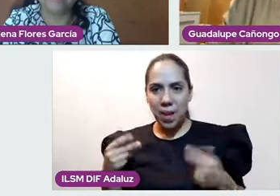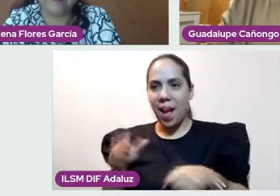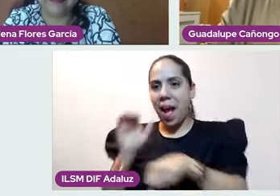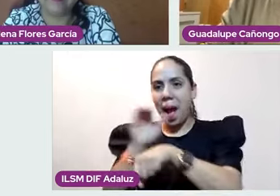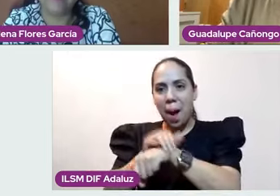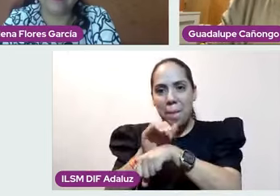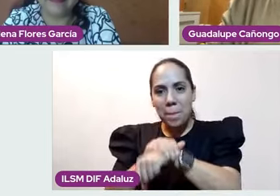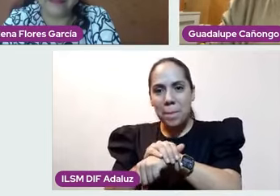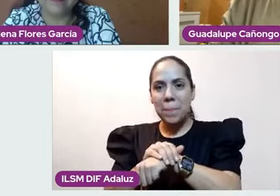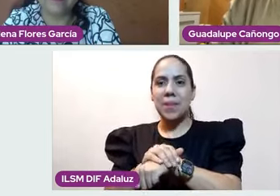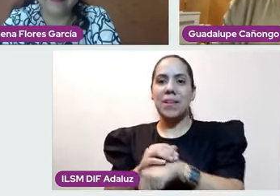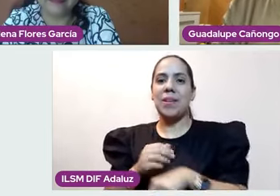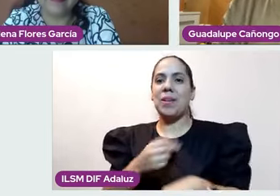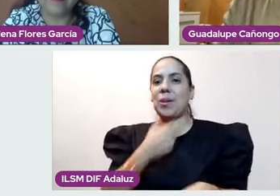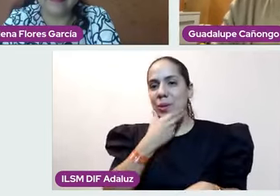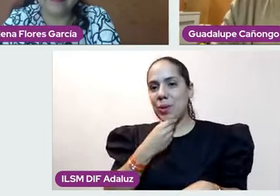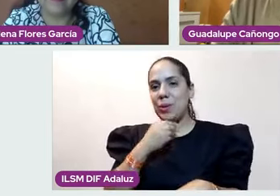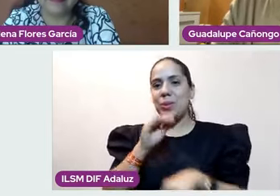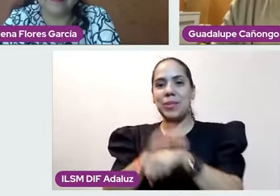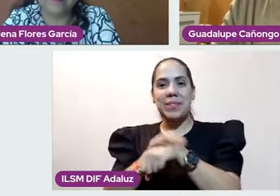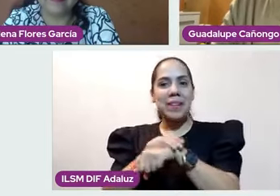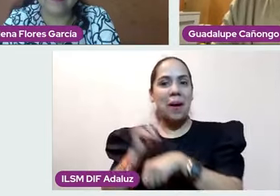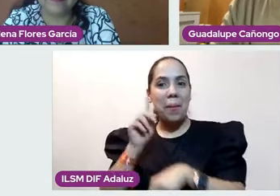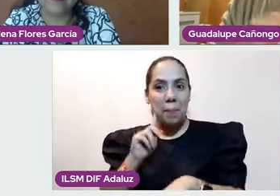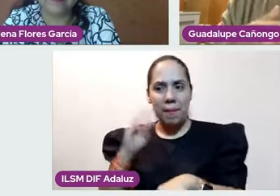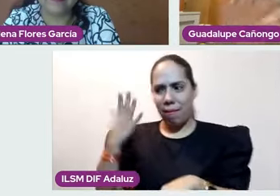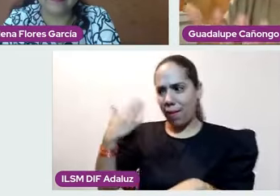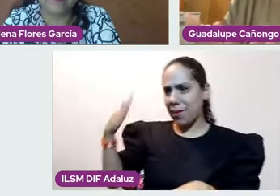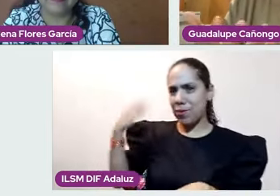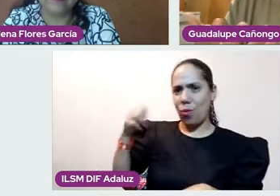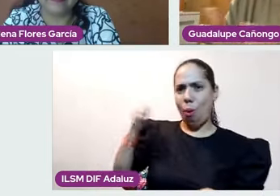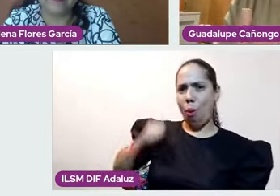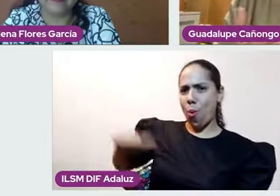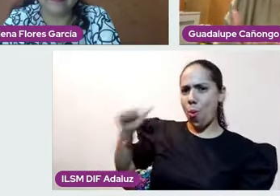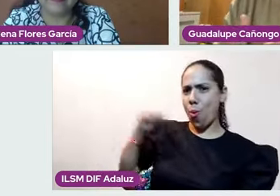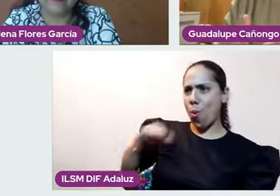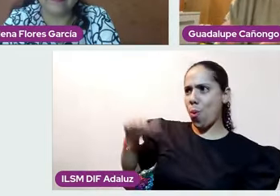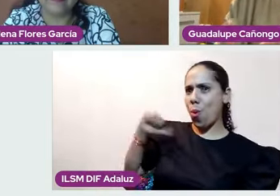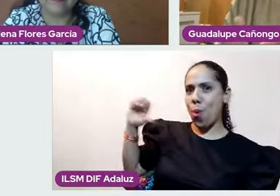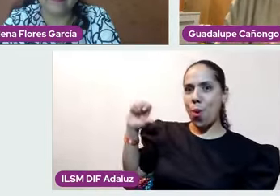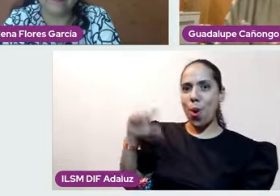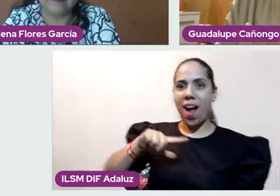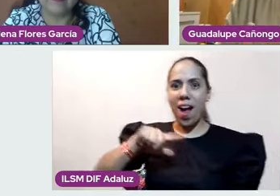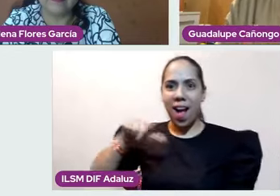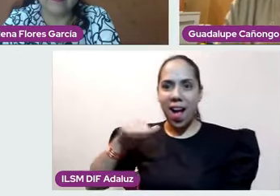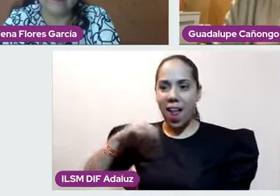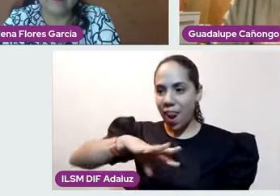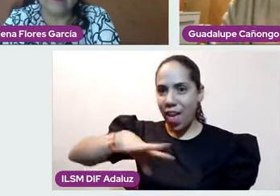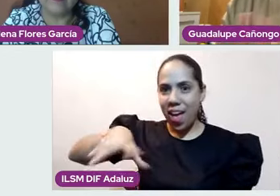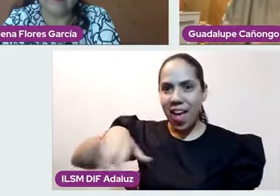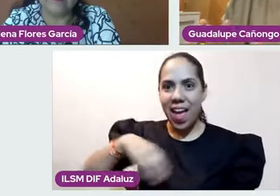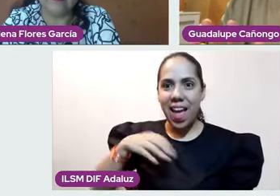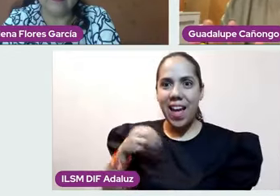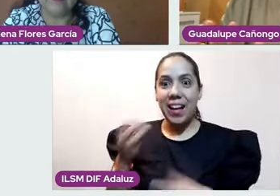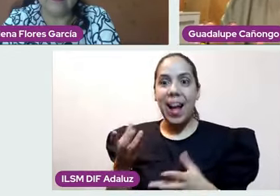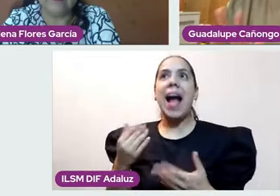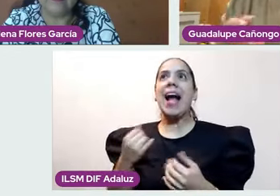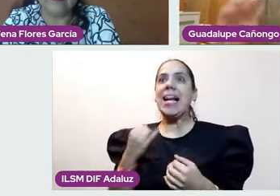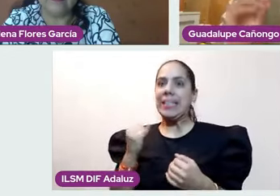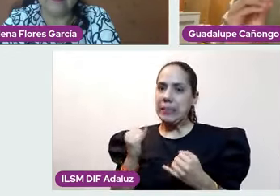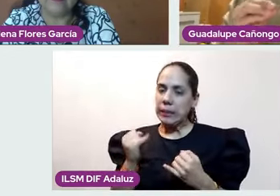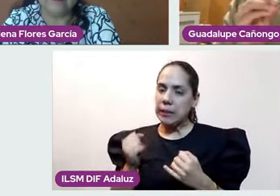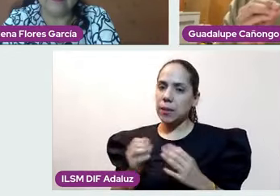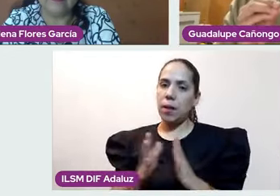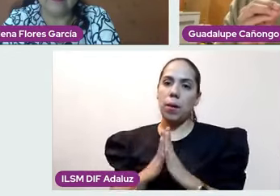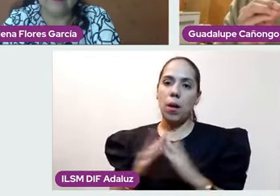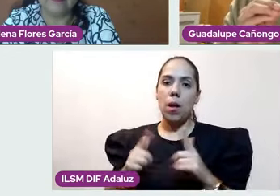beneficio, ¿no? Y de verdad parece que, bueno, ya decíamos el trabajo intergeneracional, tenemos todavía pendiente,